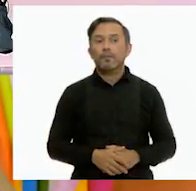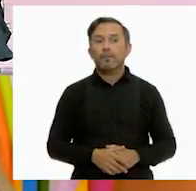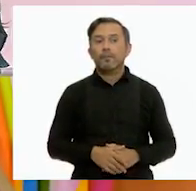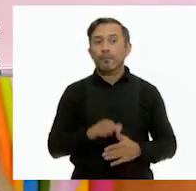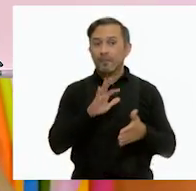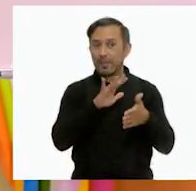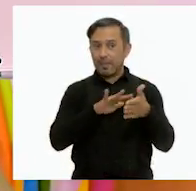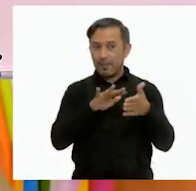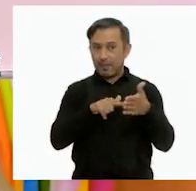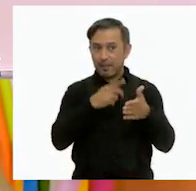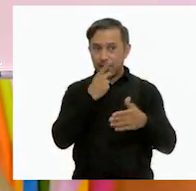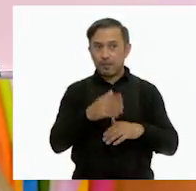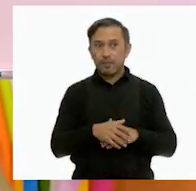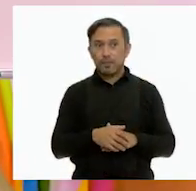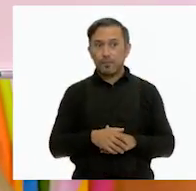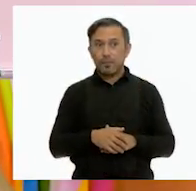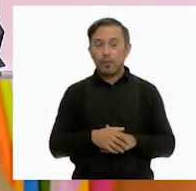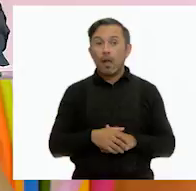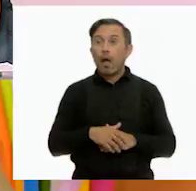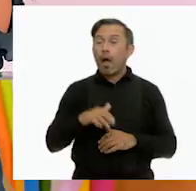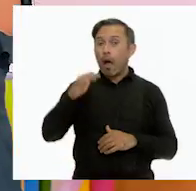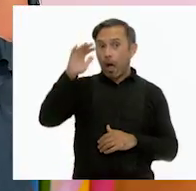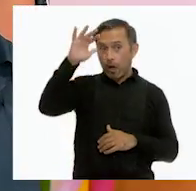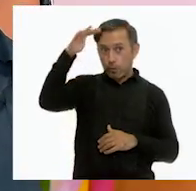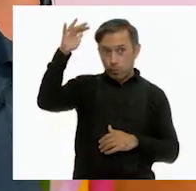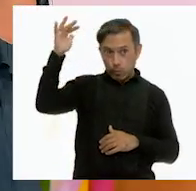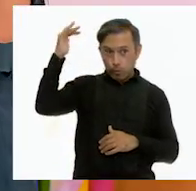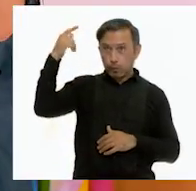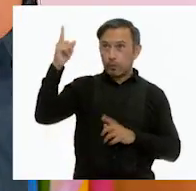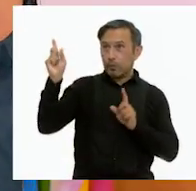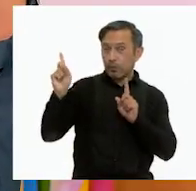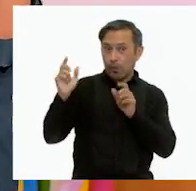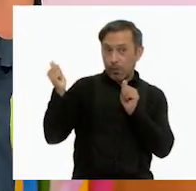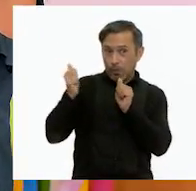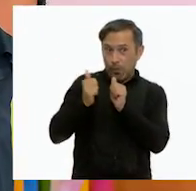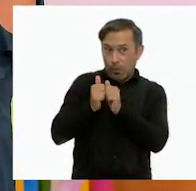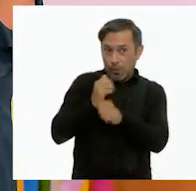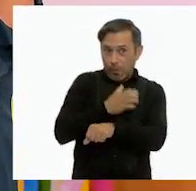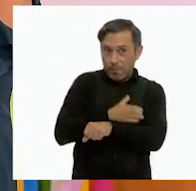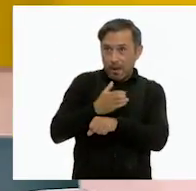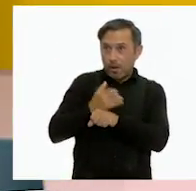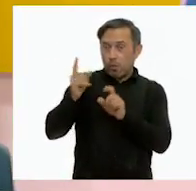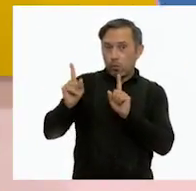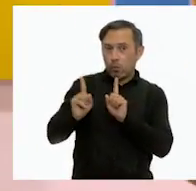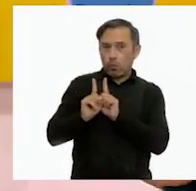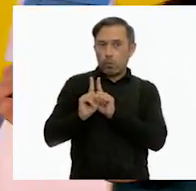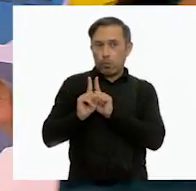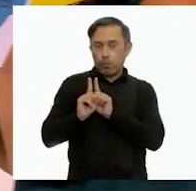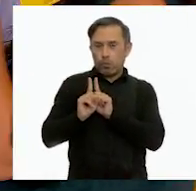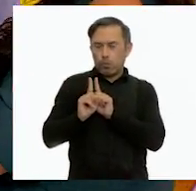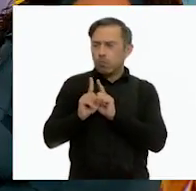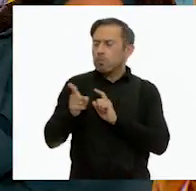Camino junto a los adultos que me acompañan. ¿Dónde crees que debe de ir esta regla?